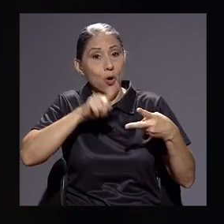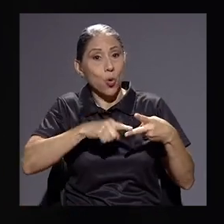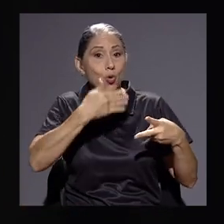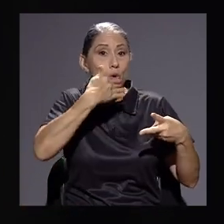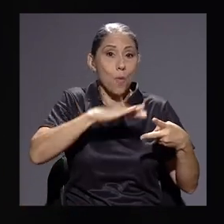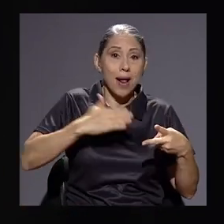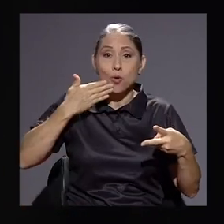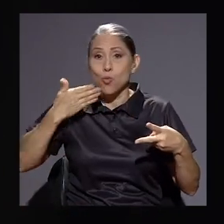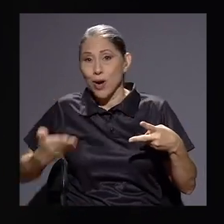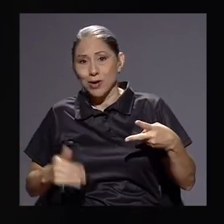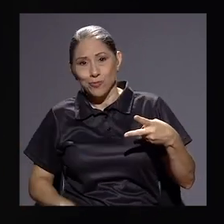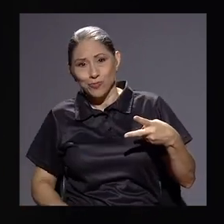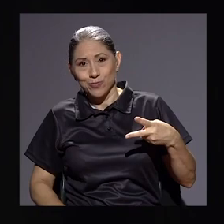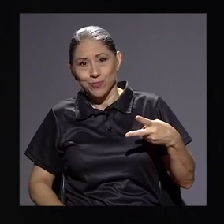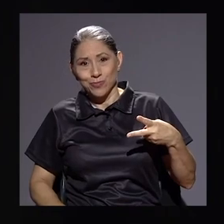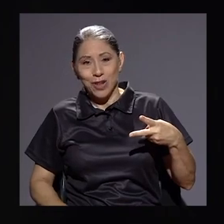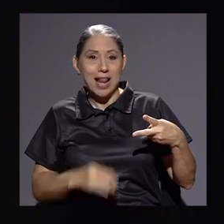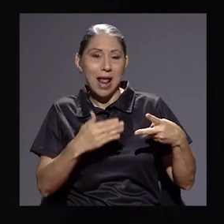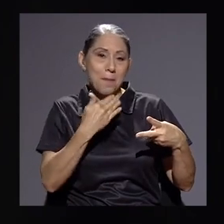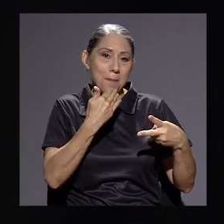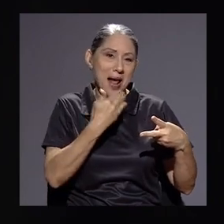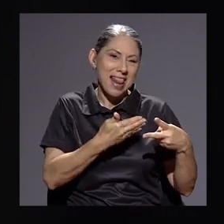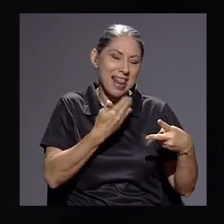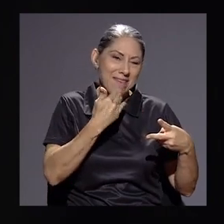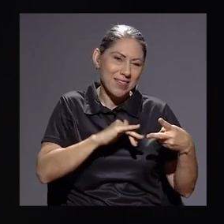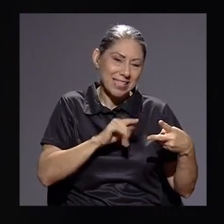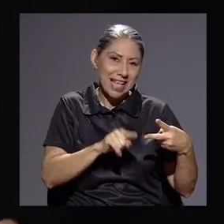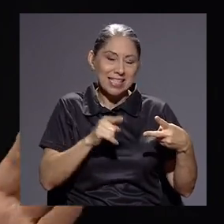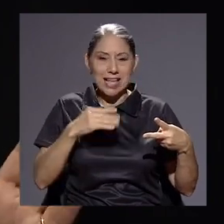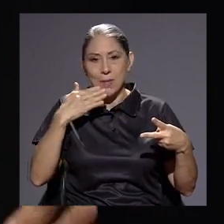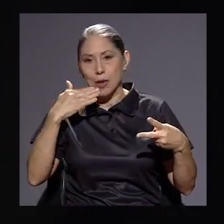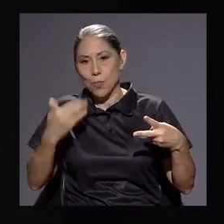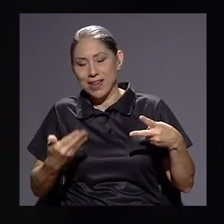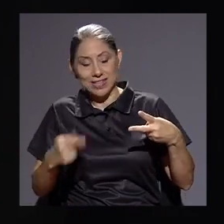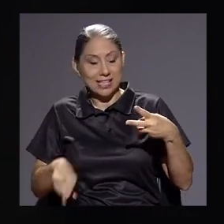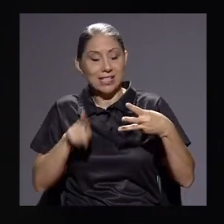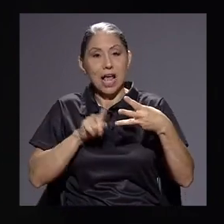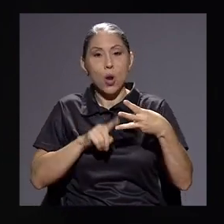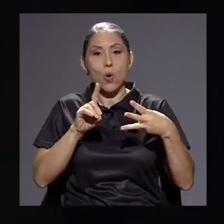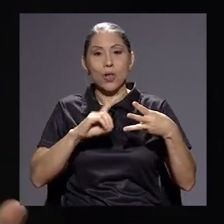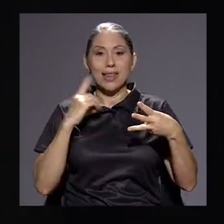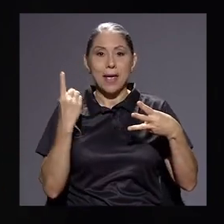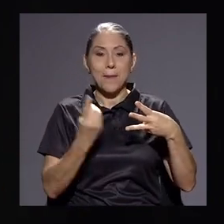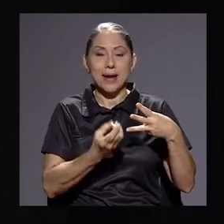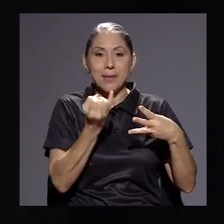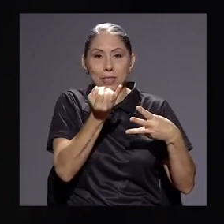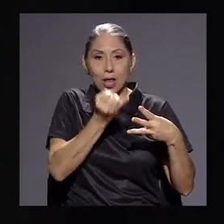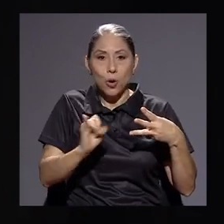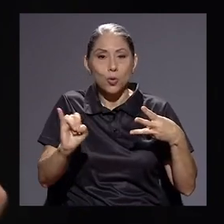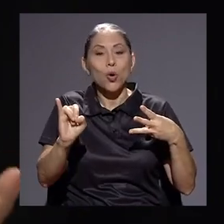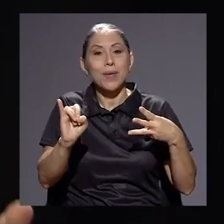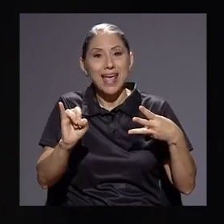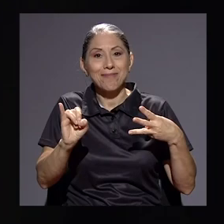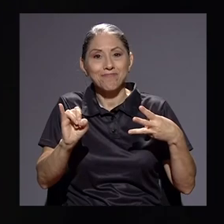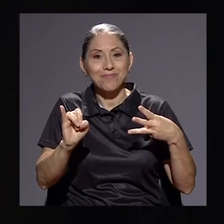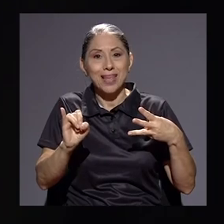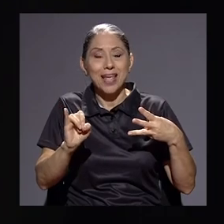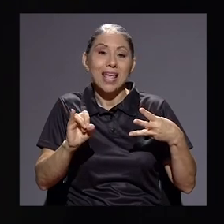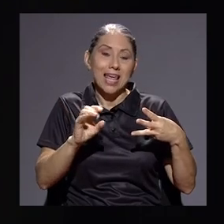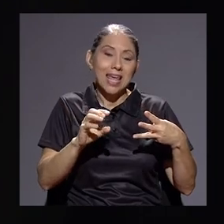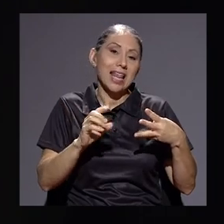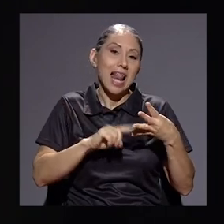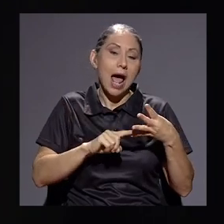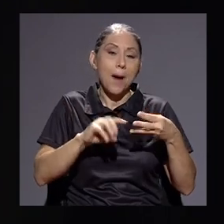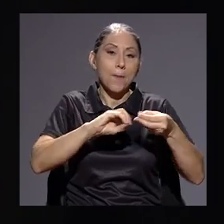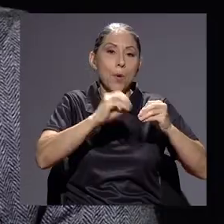la maleficencia versus la beneficencia, uh-huh. por decirlo de algún modo. Luego está el departamento de la autonomía y la proporcionalidad versus